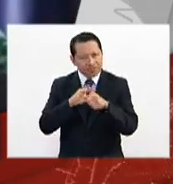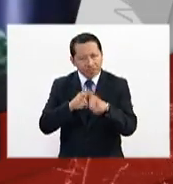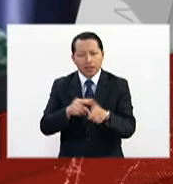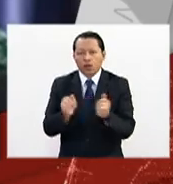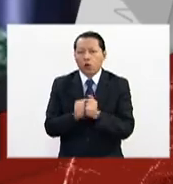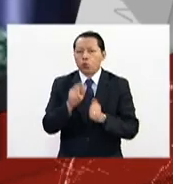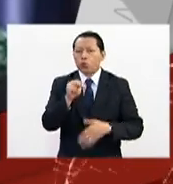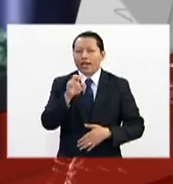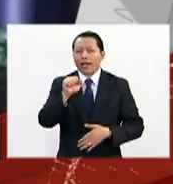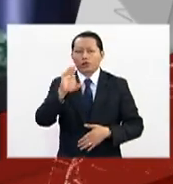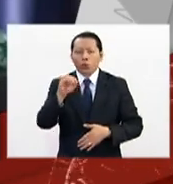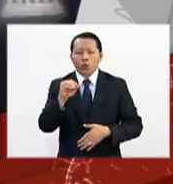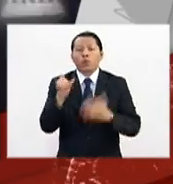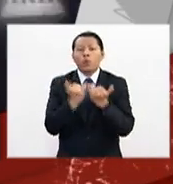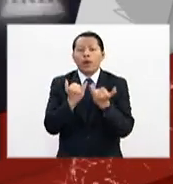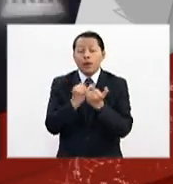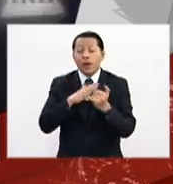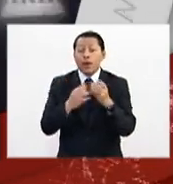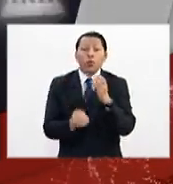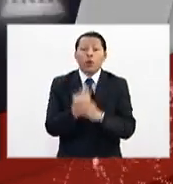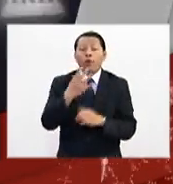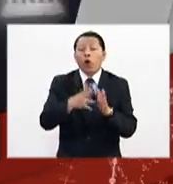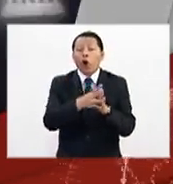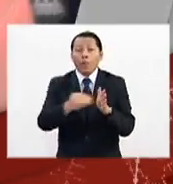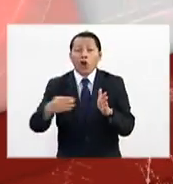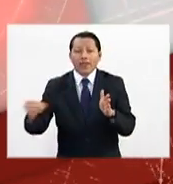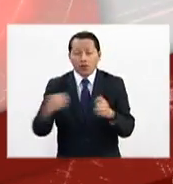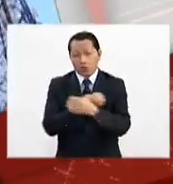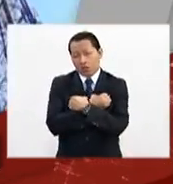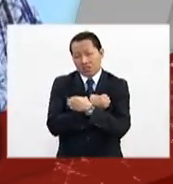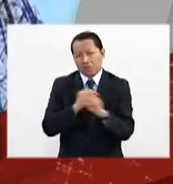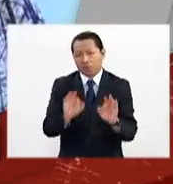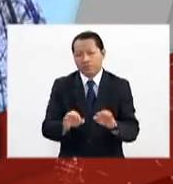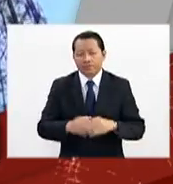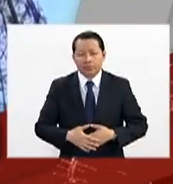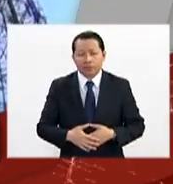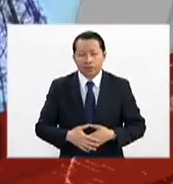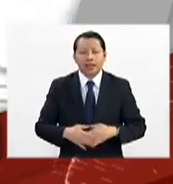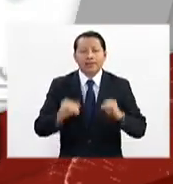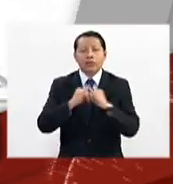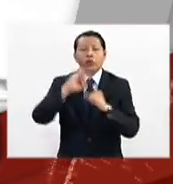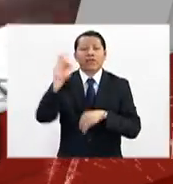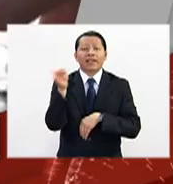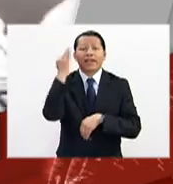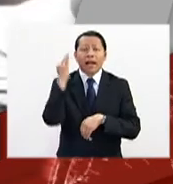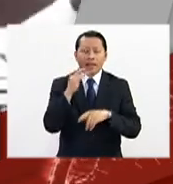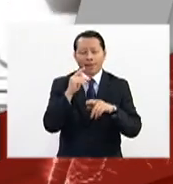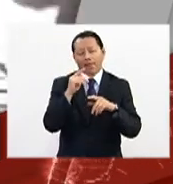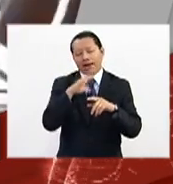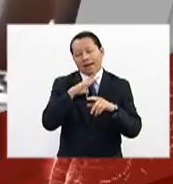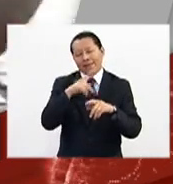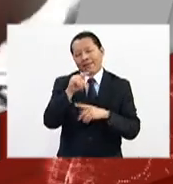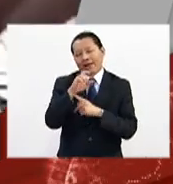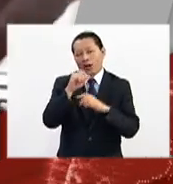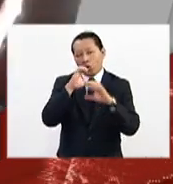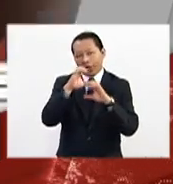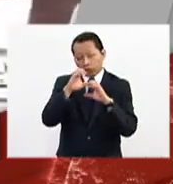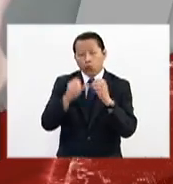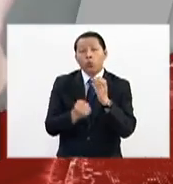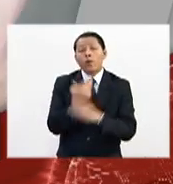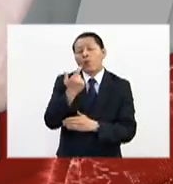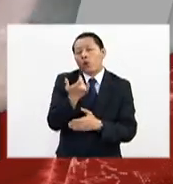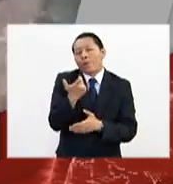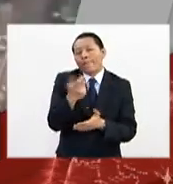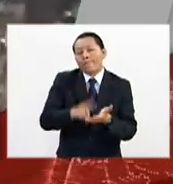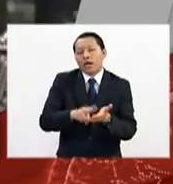UNESCO y destacó los avances del nuevo modelo educativo. El Instituto Federal de Telecomunicaciones anunció las nuevas tarifas